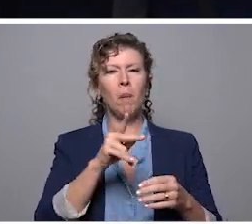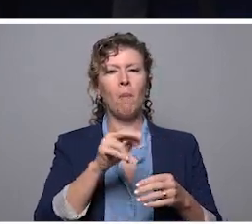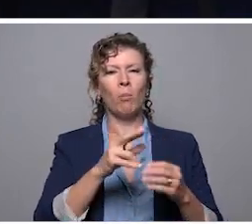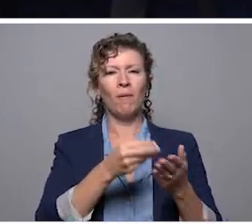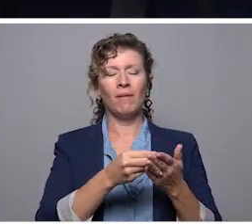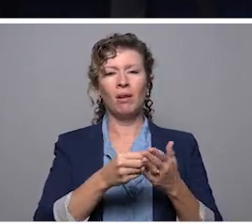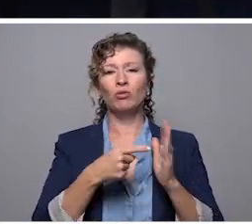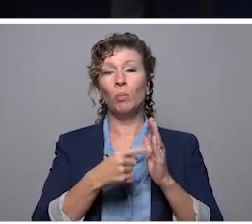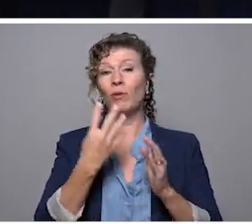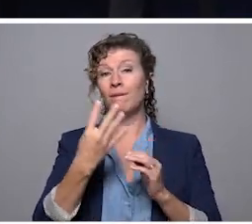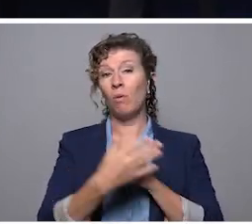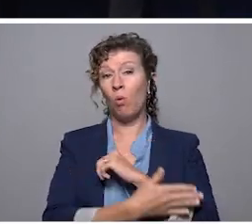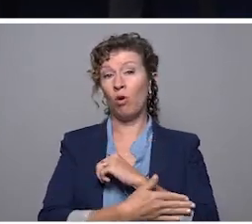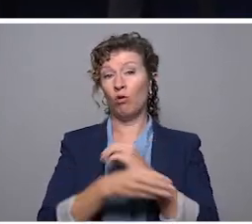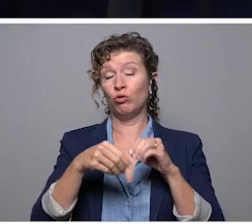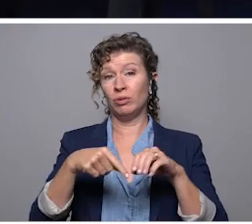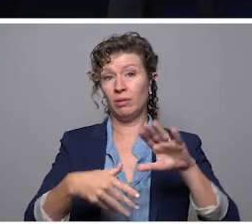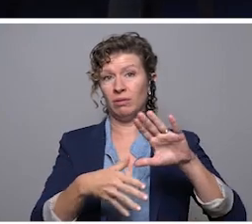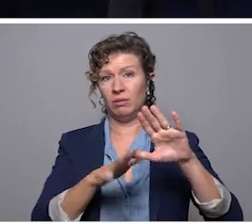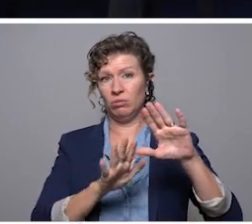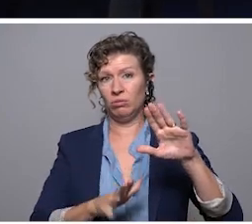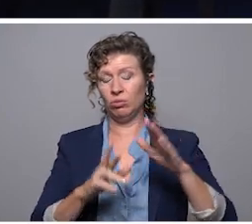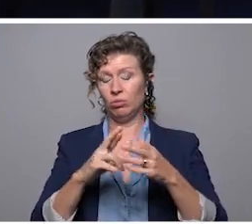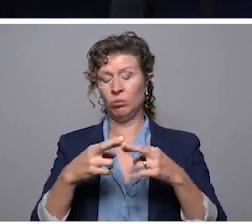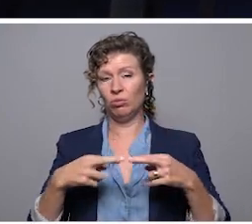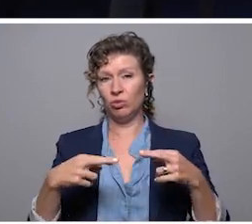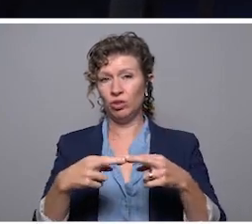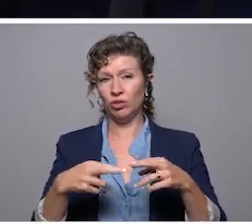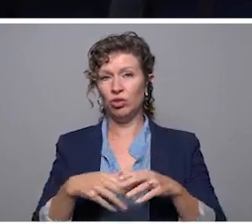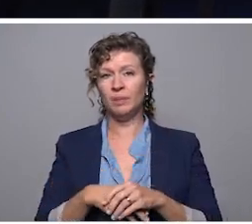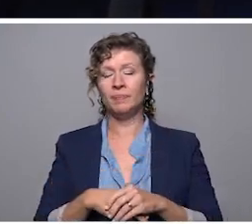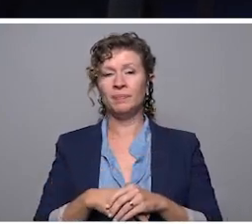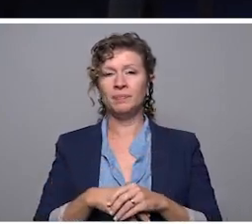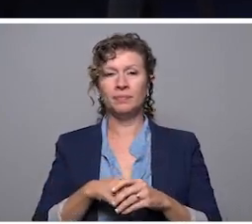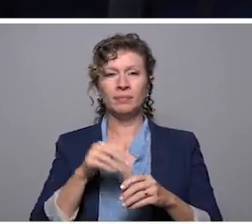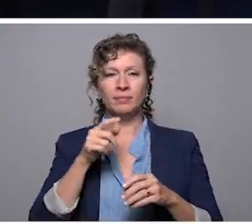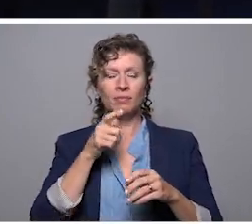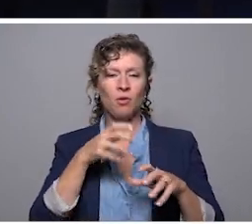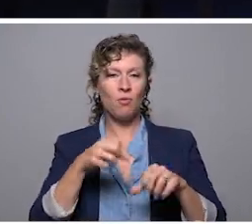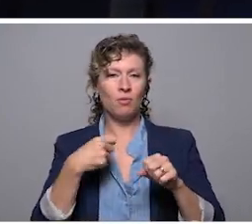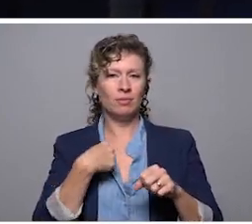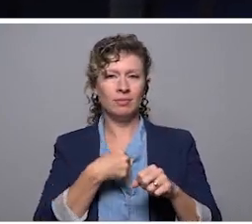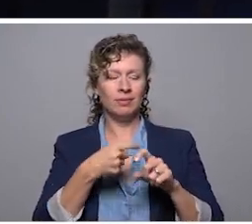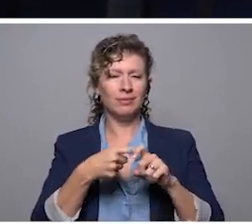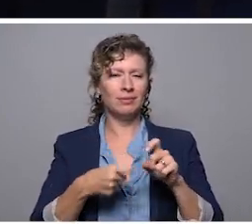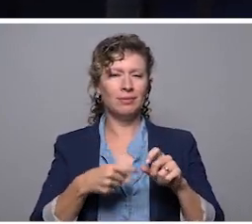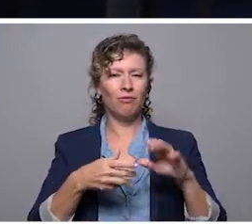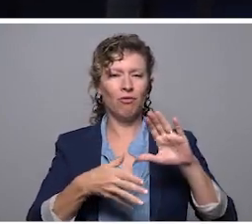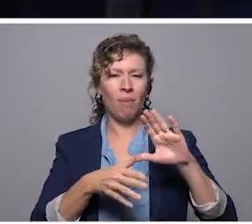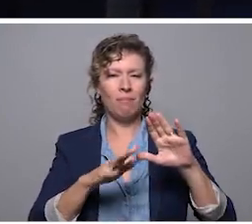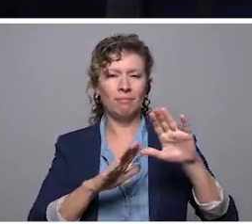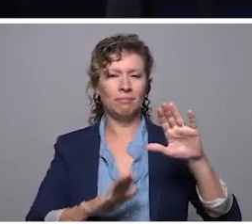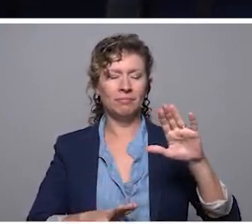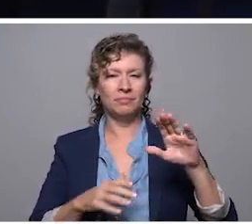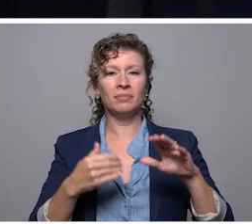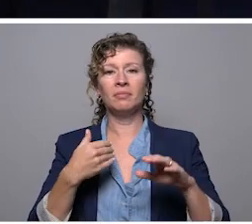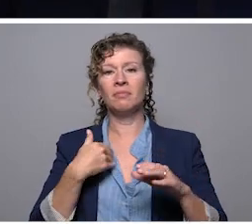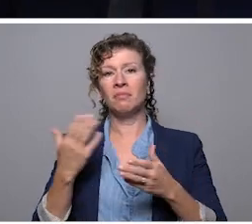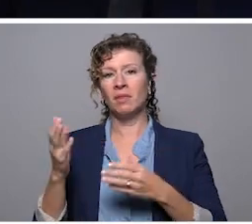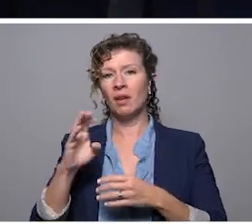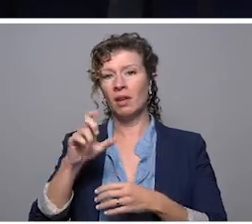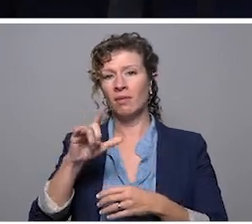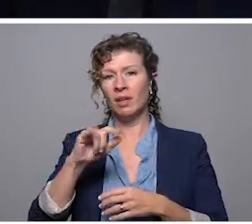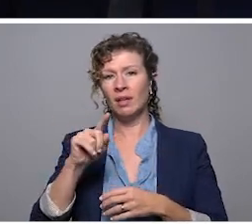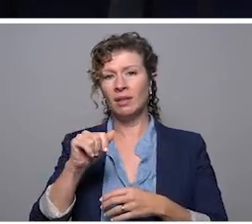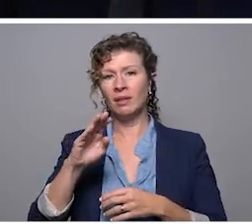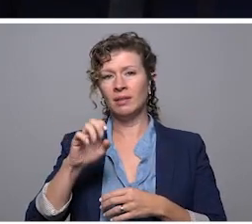región que que nos recibe el día de hoy América Latina tenemos de este lado a Elizabeth campos